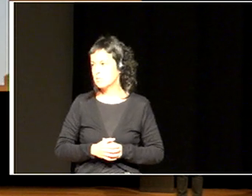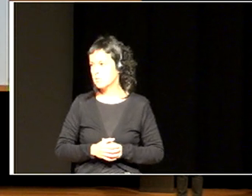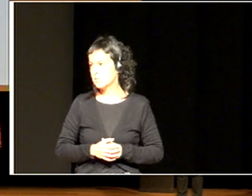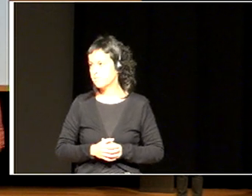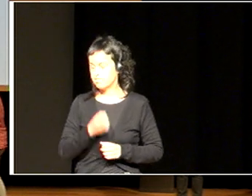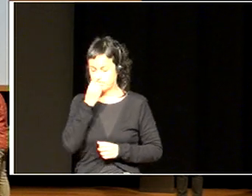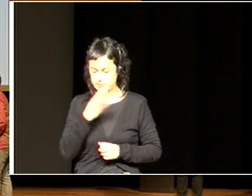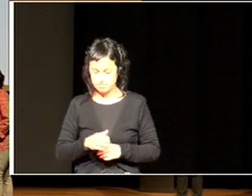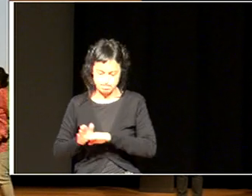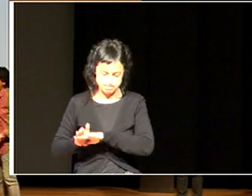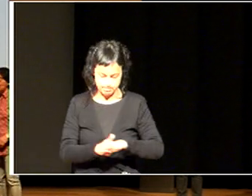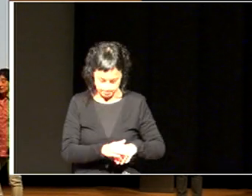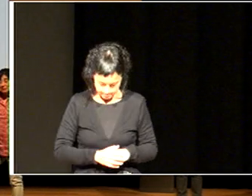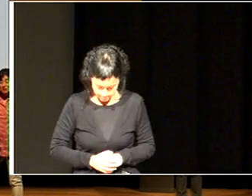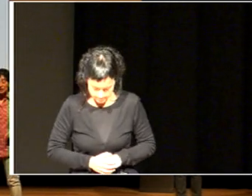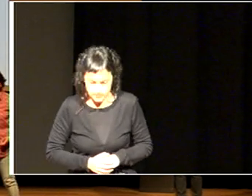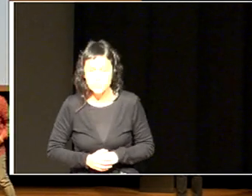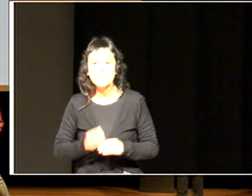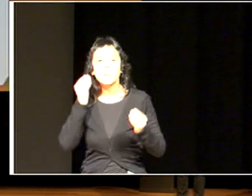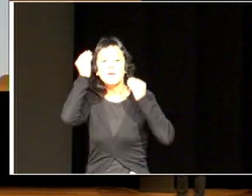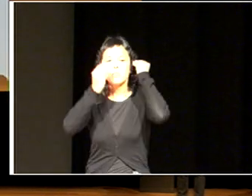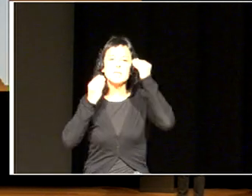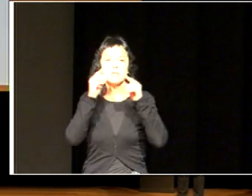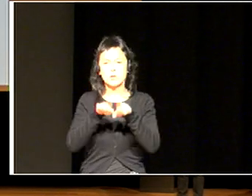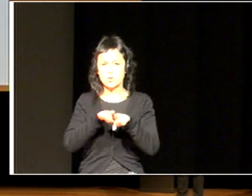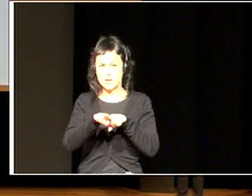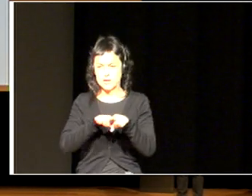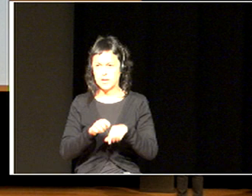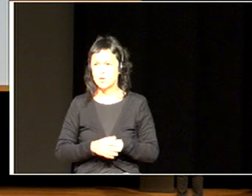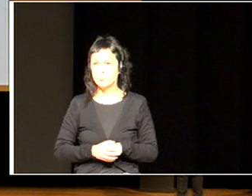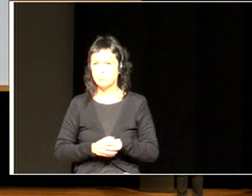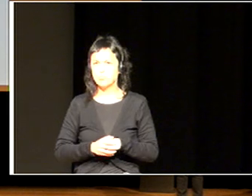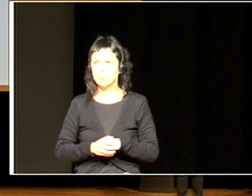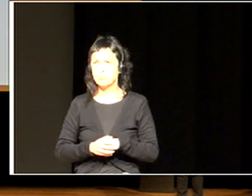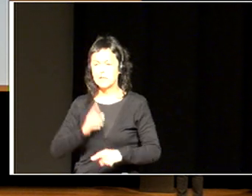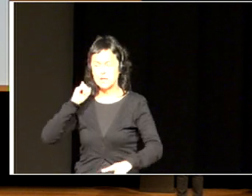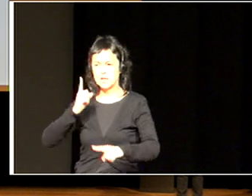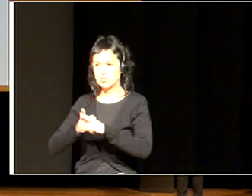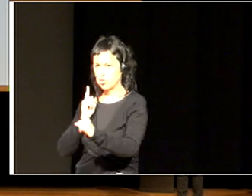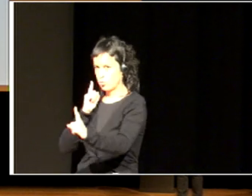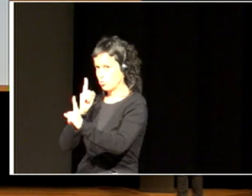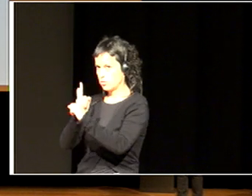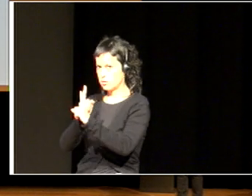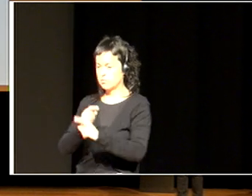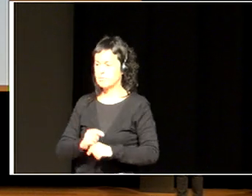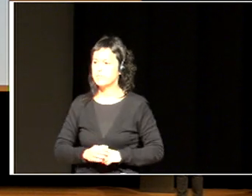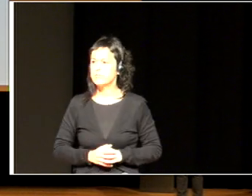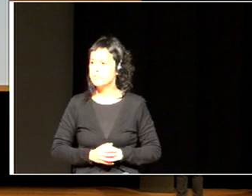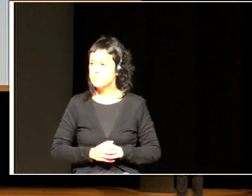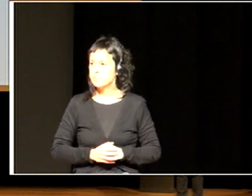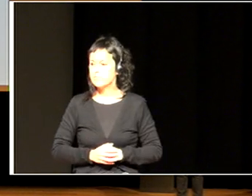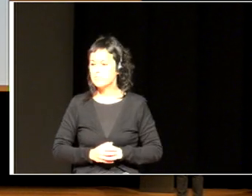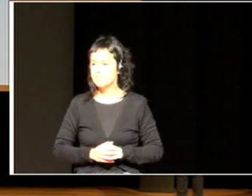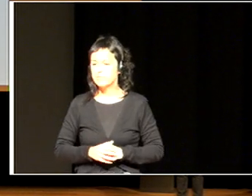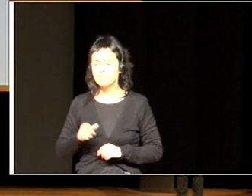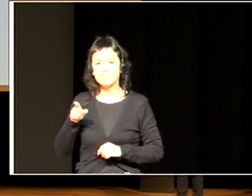bien pensamiento crítico ante el sexismo sobre todo de lo que